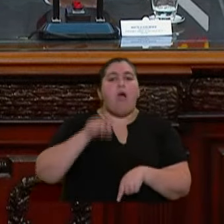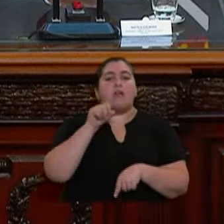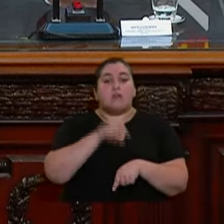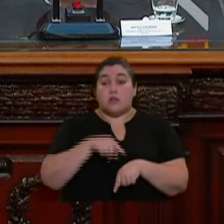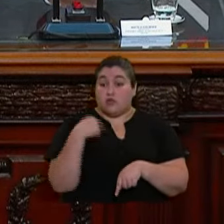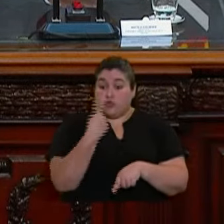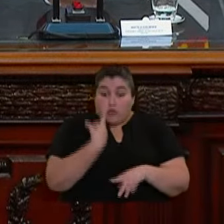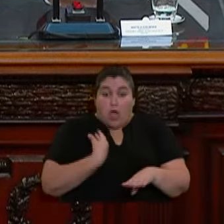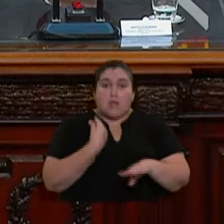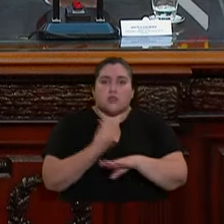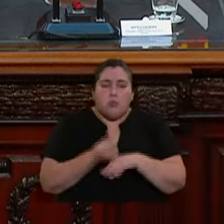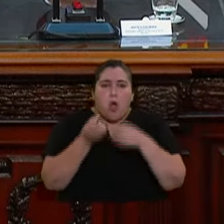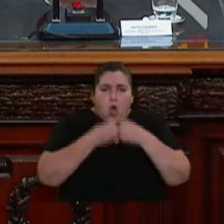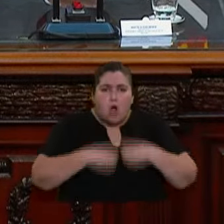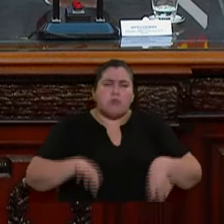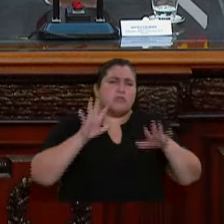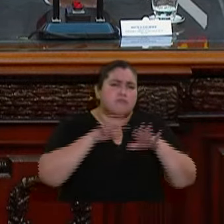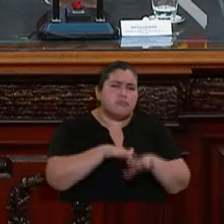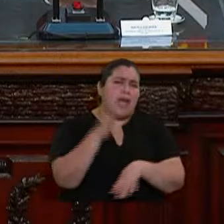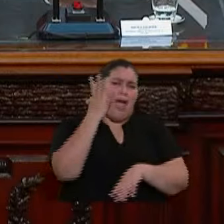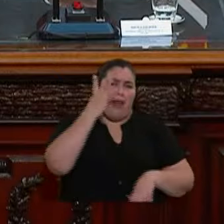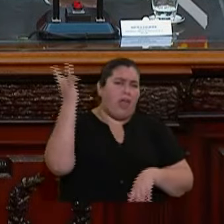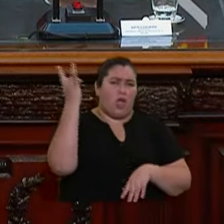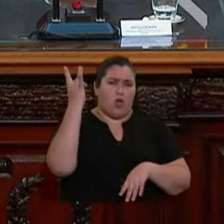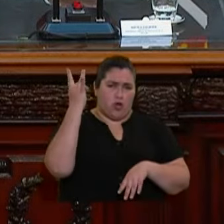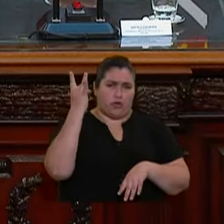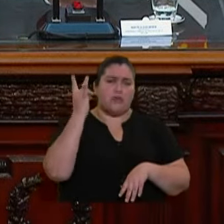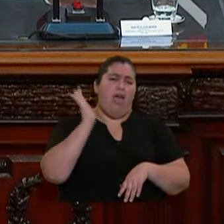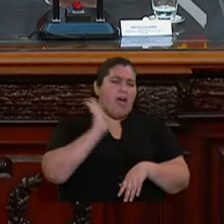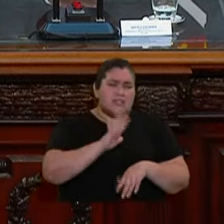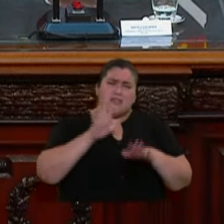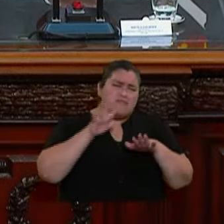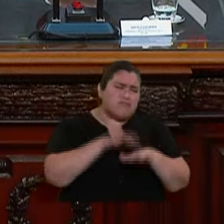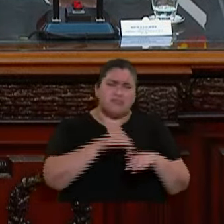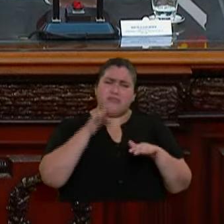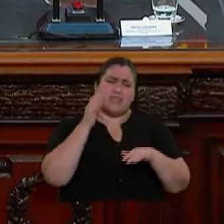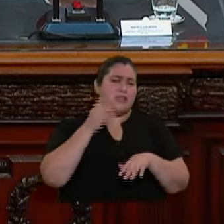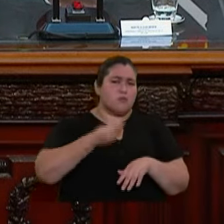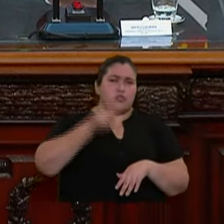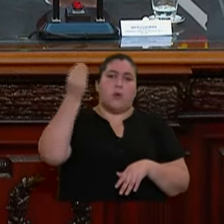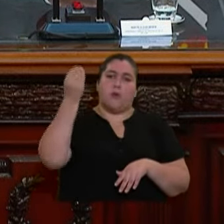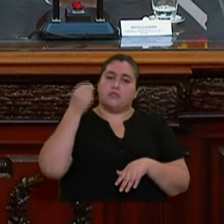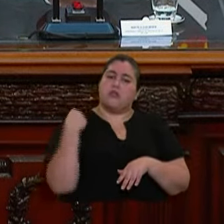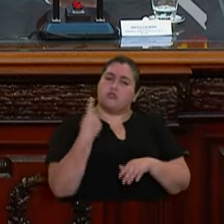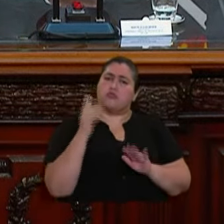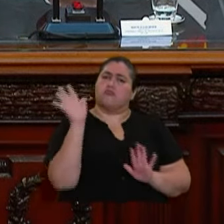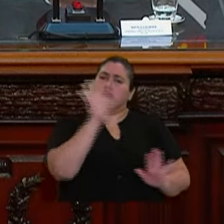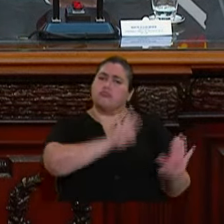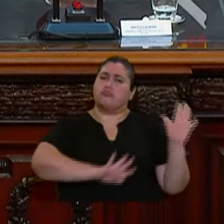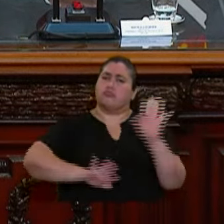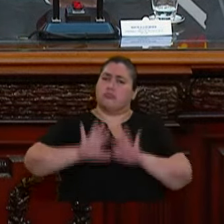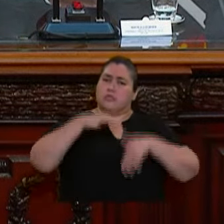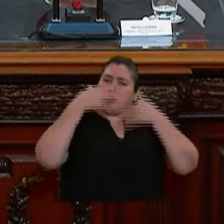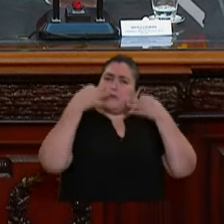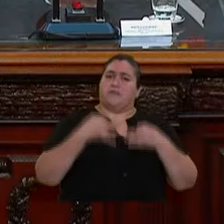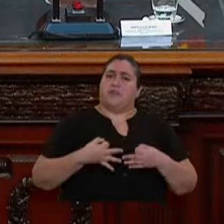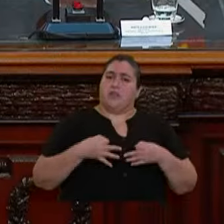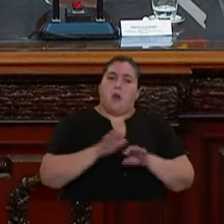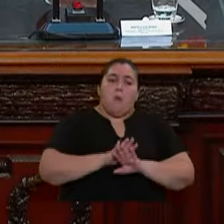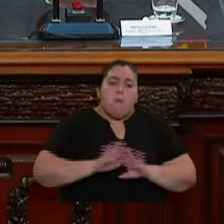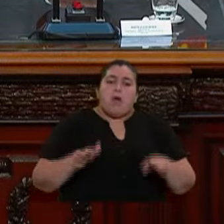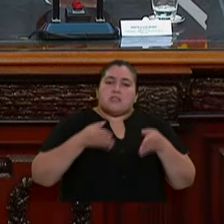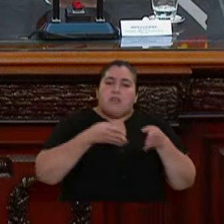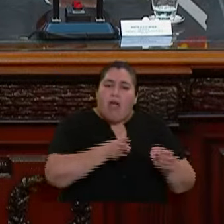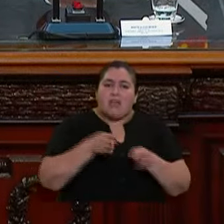apenas asumimos, rompiendo un récord en la historia democrática, en todas ellas mantuvimos el orden y evitamos el corte indiscriminado de